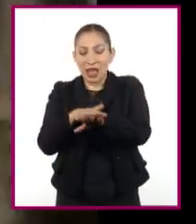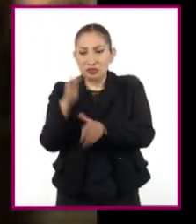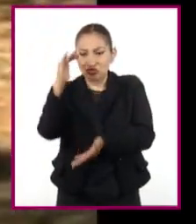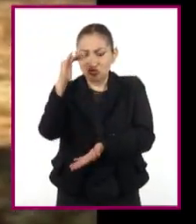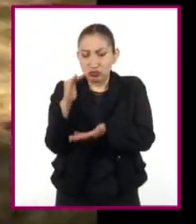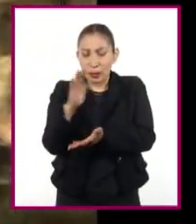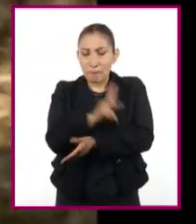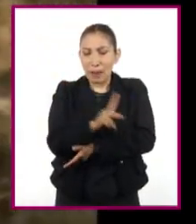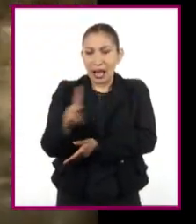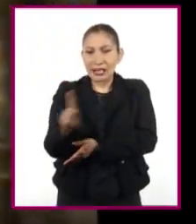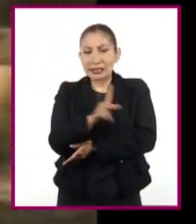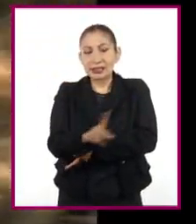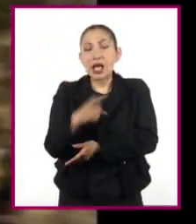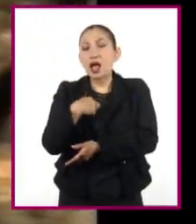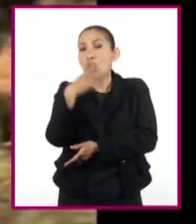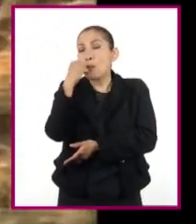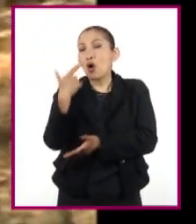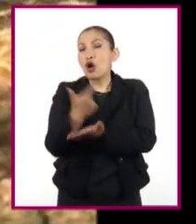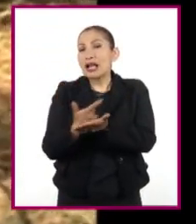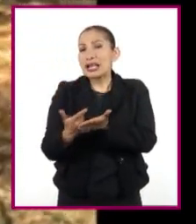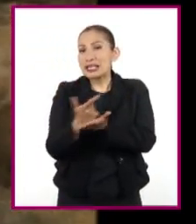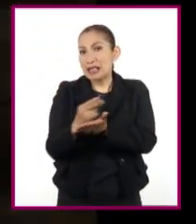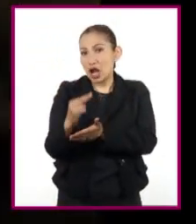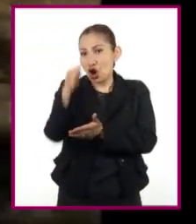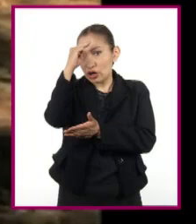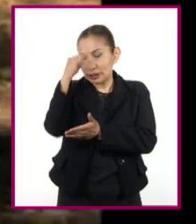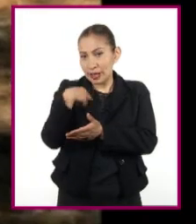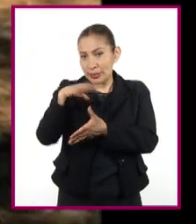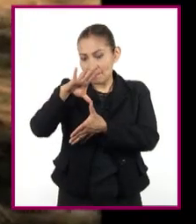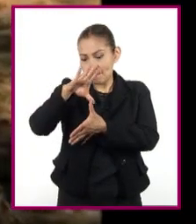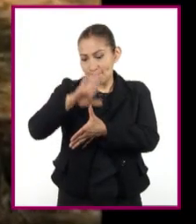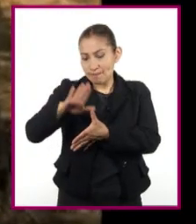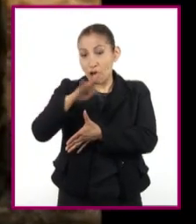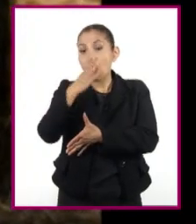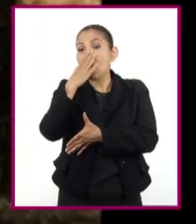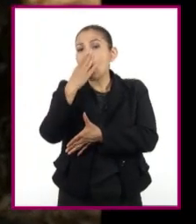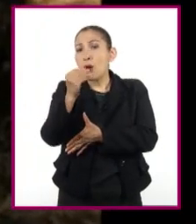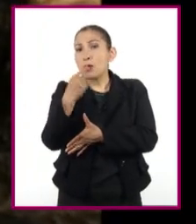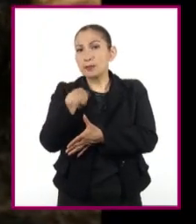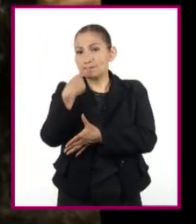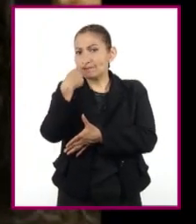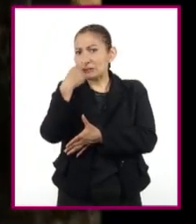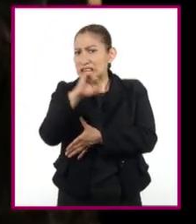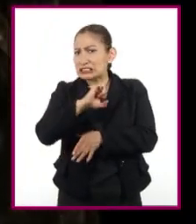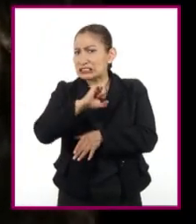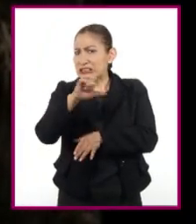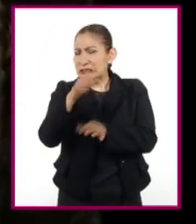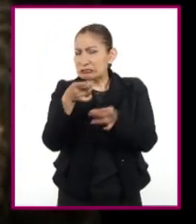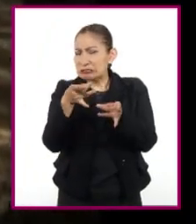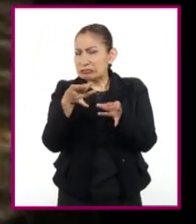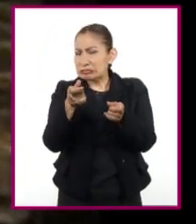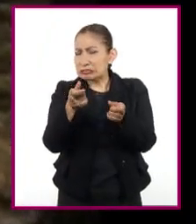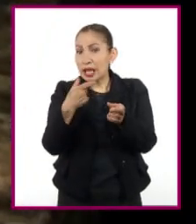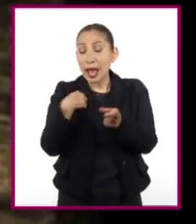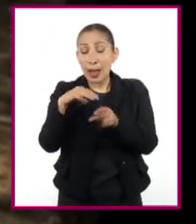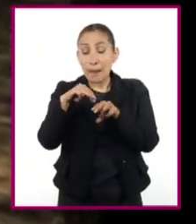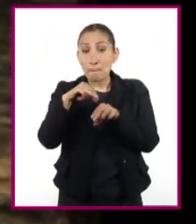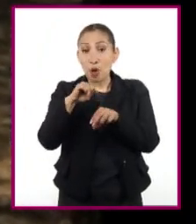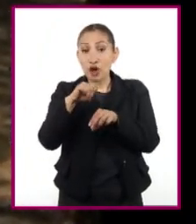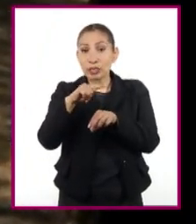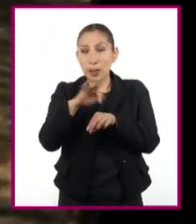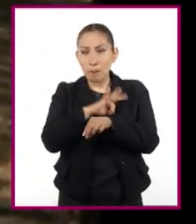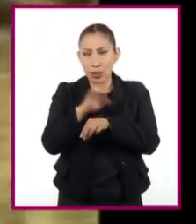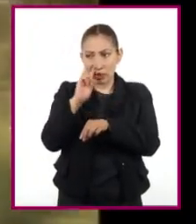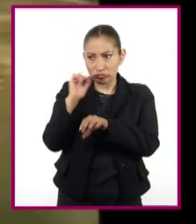muy similar al lobo gris del norte del continente. Los lobos gozan de un olfato excepcional. En el monte,